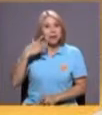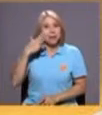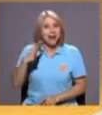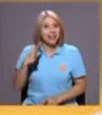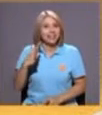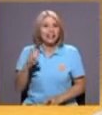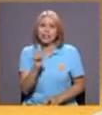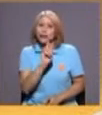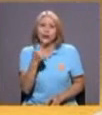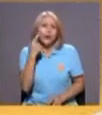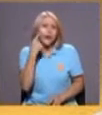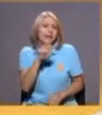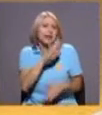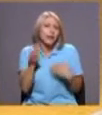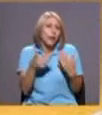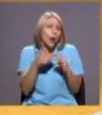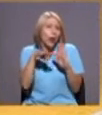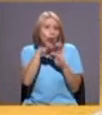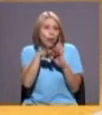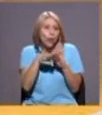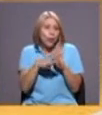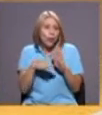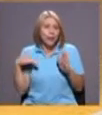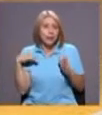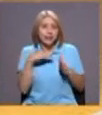del gabinete, pero me parece,